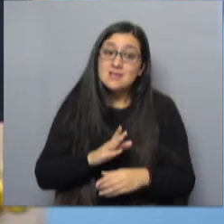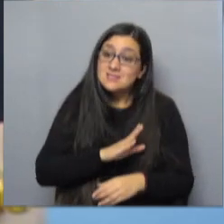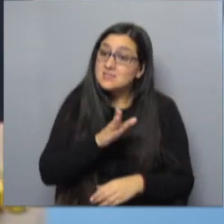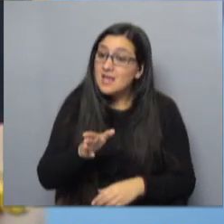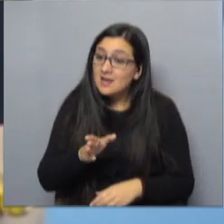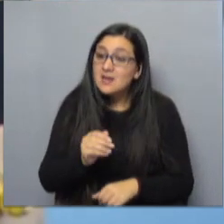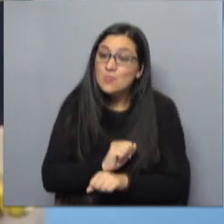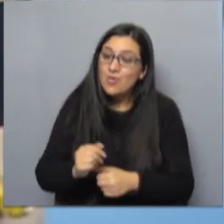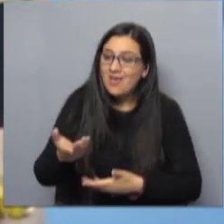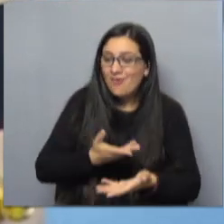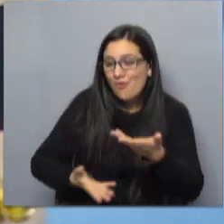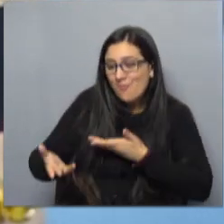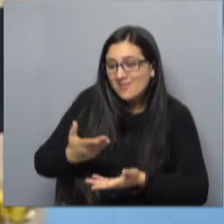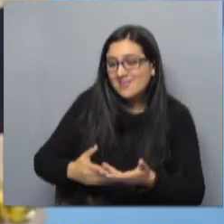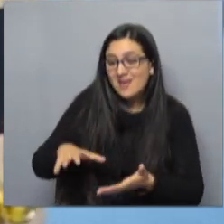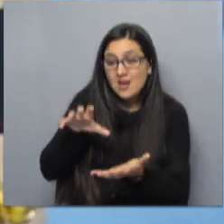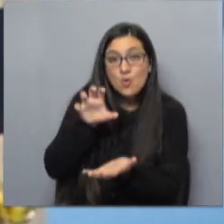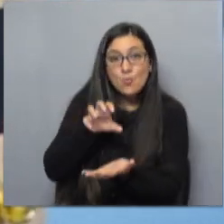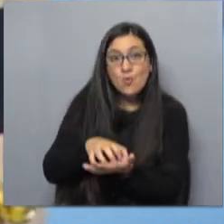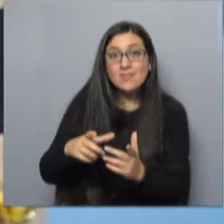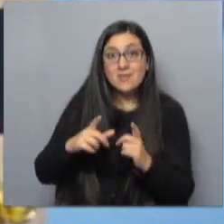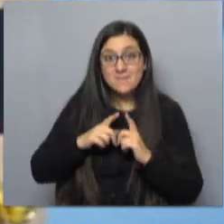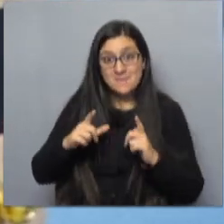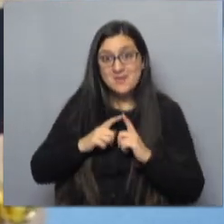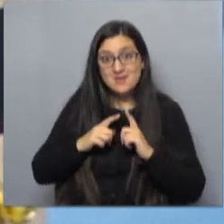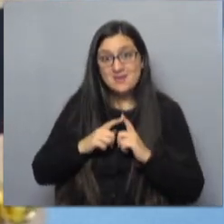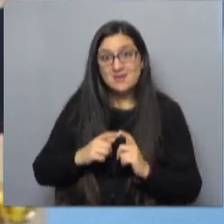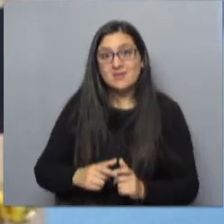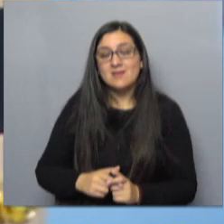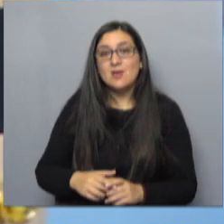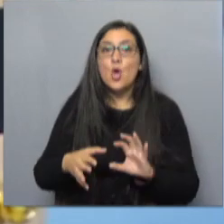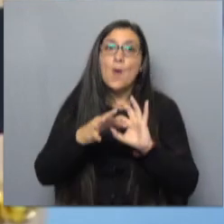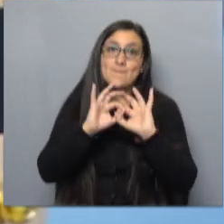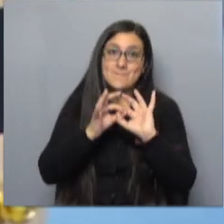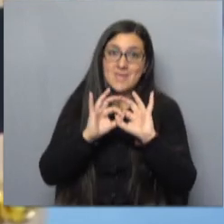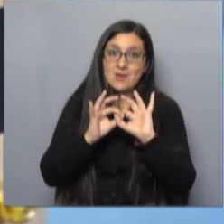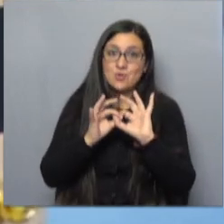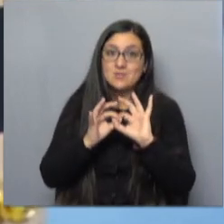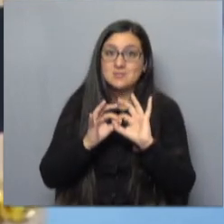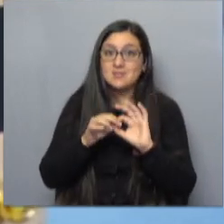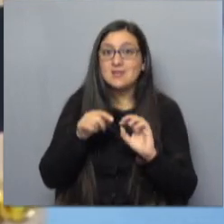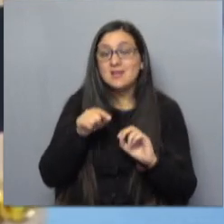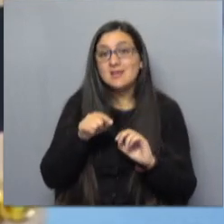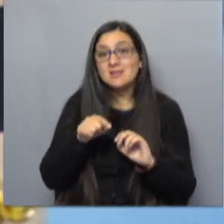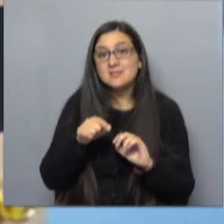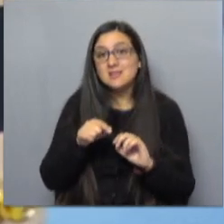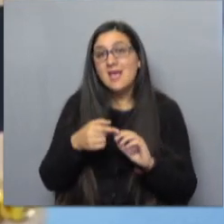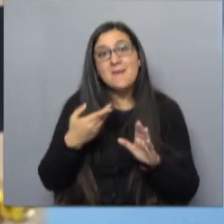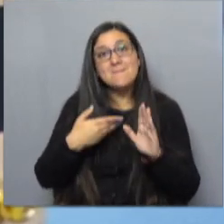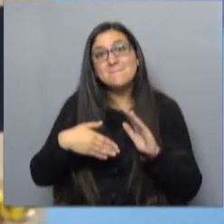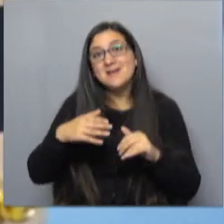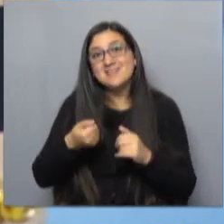puedan compartir en la sala de espera, mayoritariamente los miércoles, que es cuando tenemos más